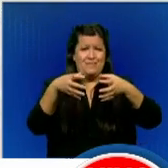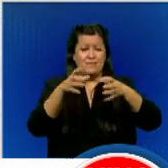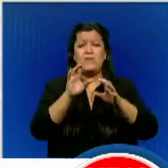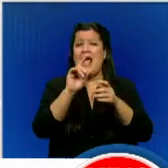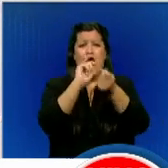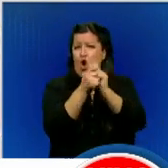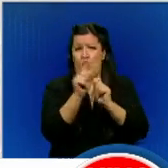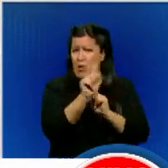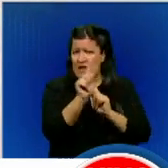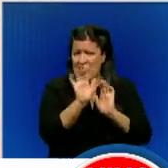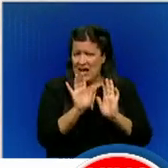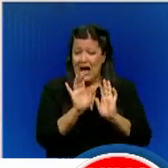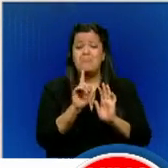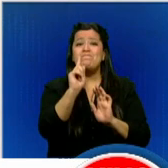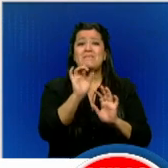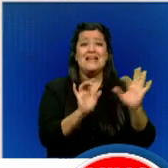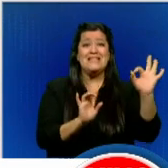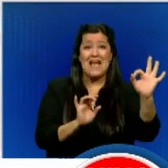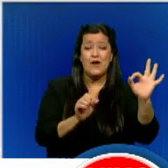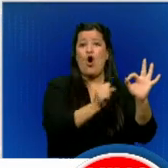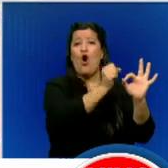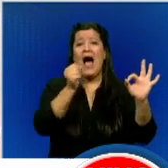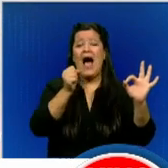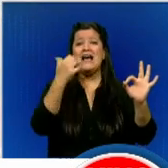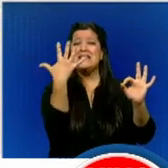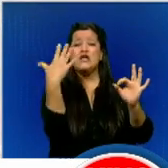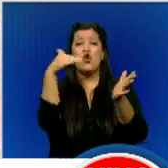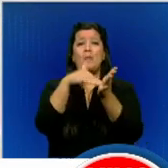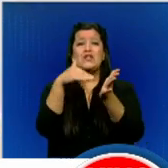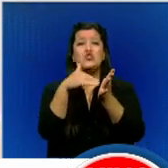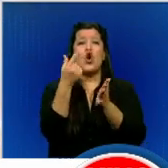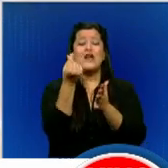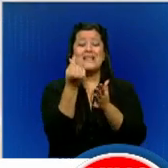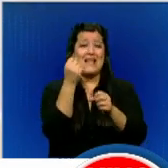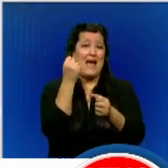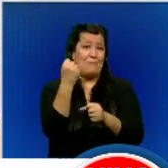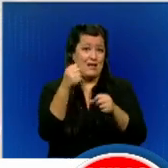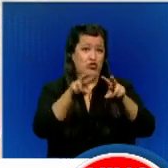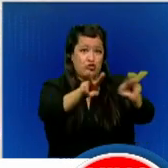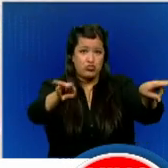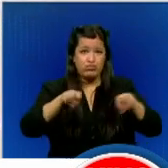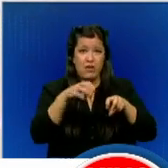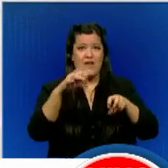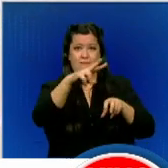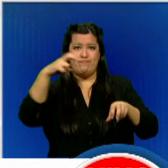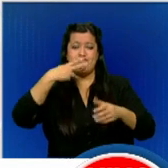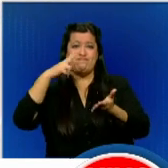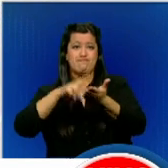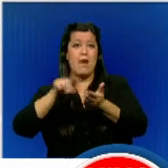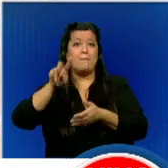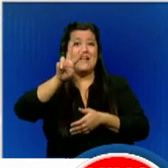modifica que va de 0 a 5 millones de pesos de renta neta sujeta impuestos grabadas al